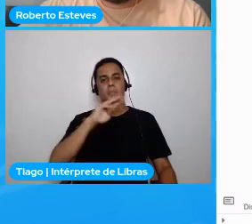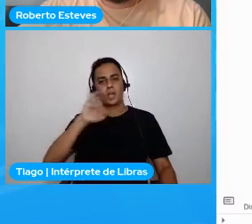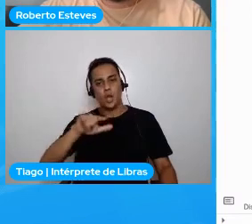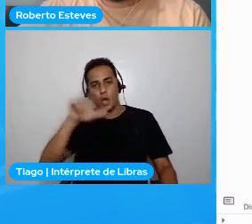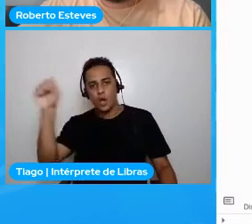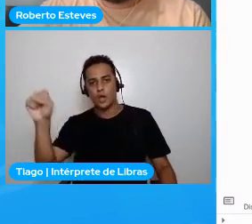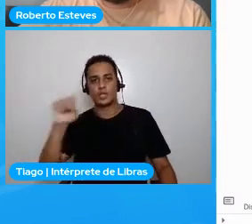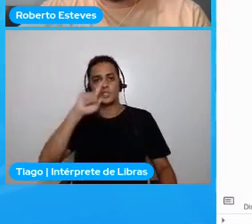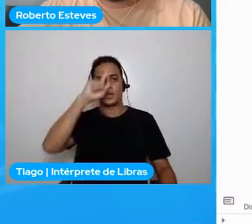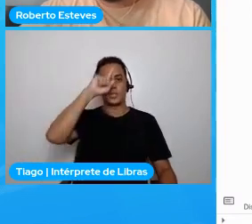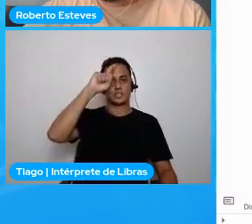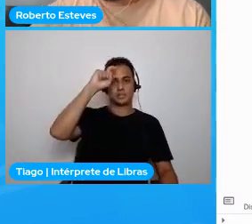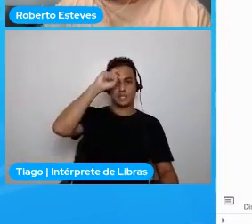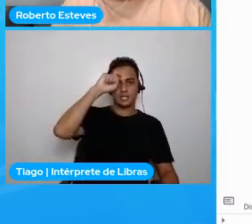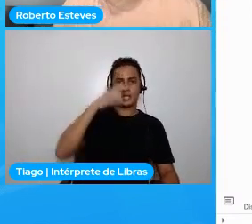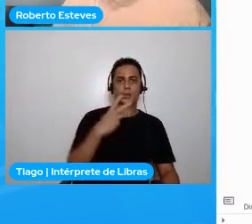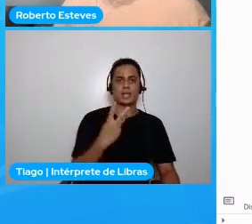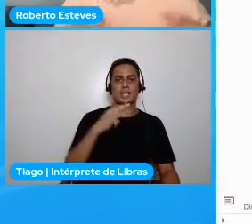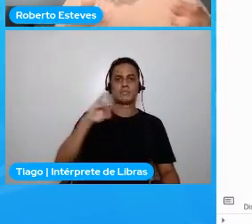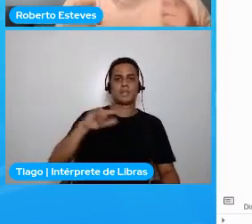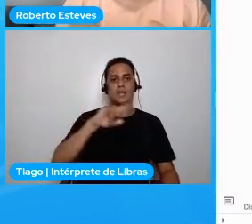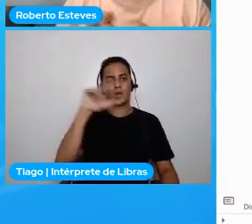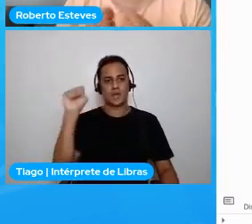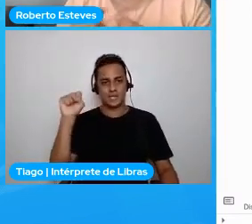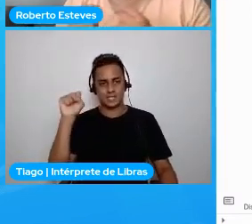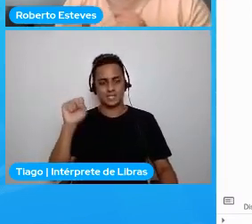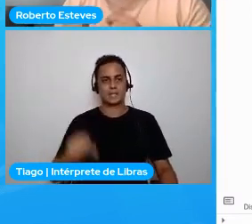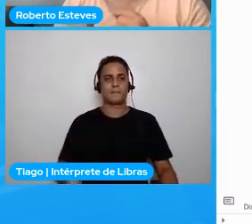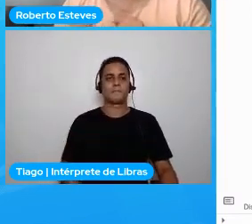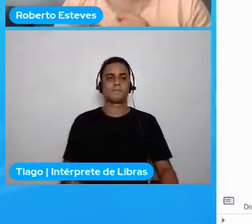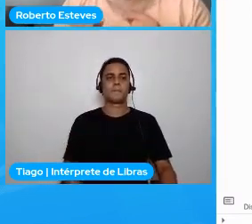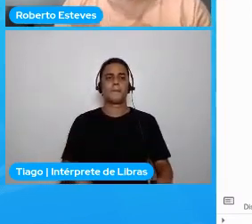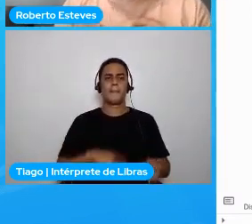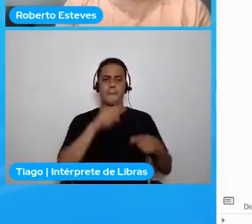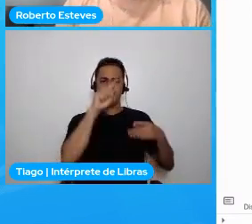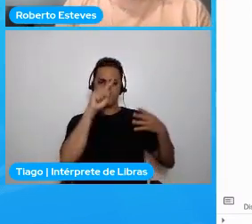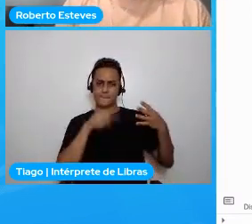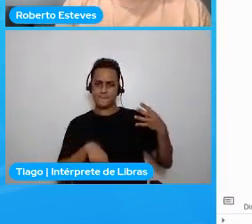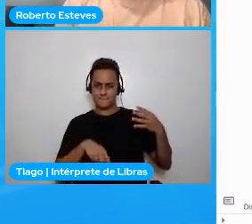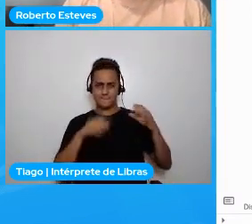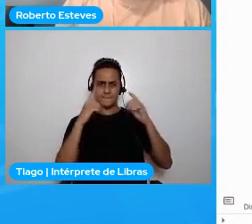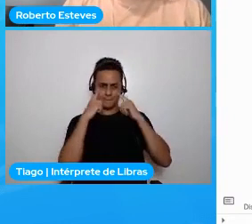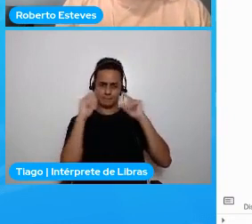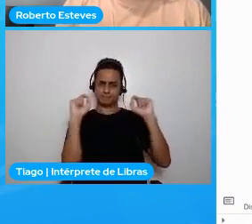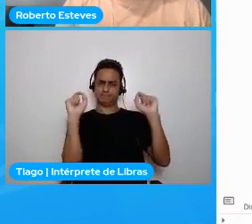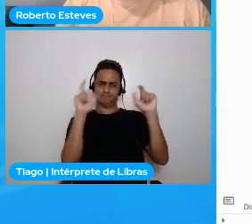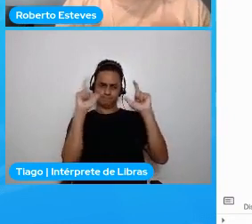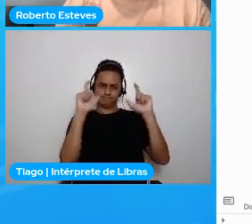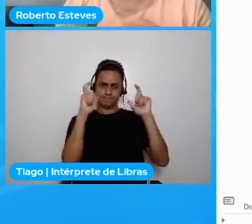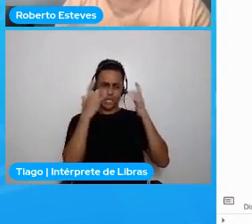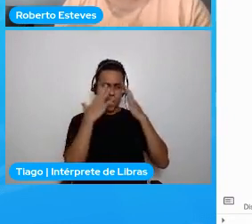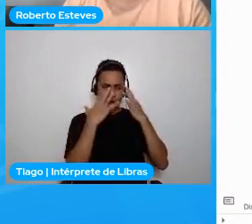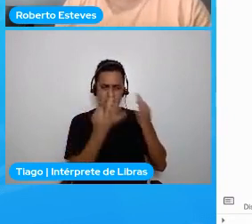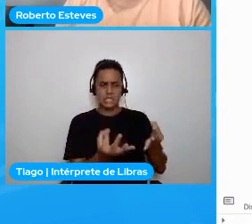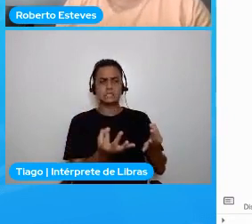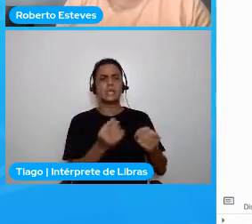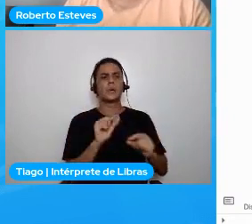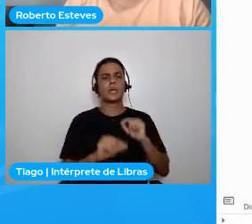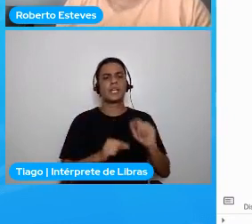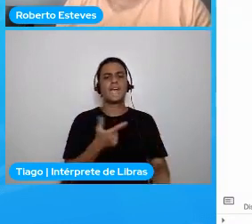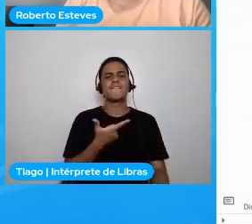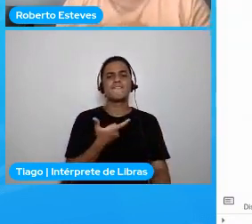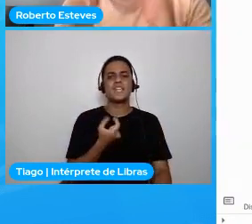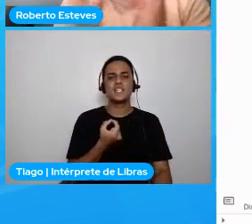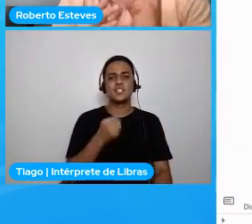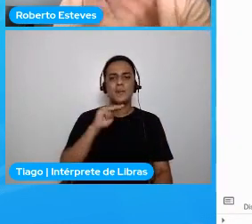de Especialidades Teodoro Maldonado, 3 millones. Aquí, ¿qué es lo que me llama la atención también? Son los 20 millones del municipio de